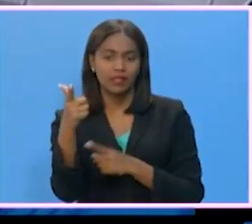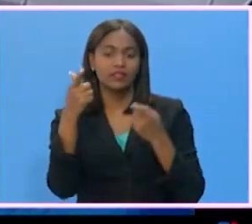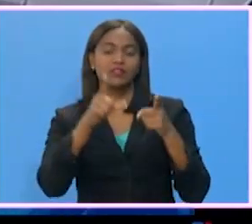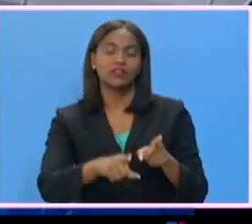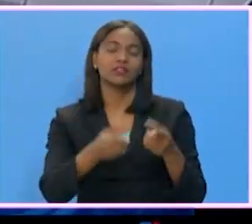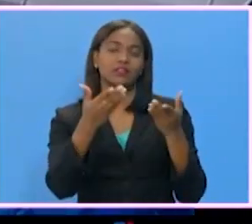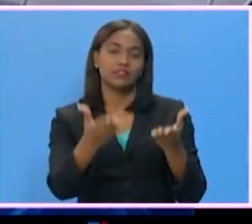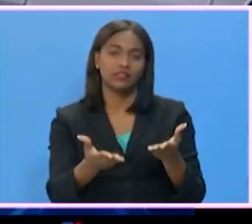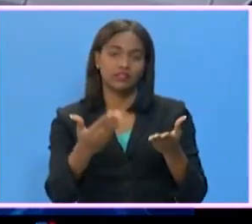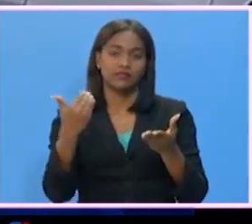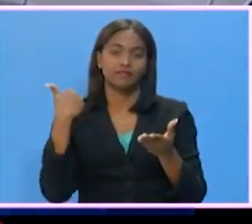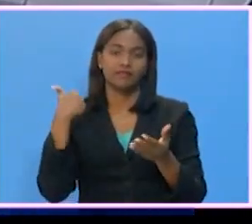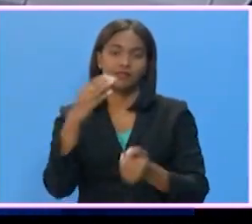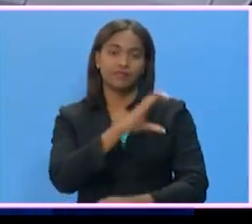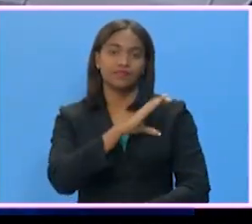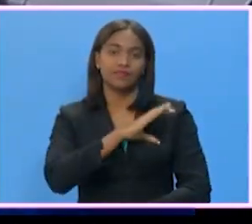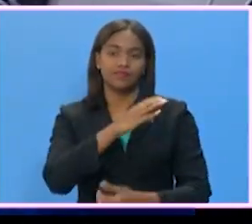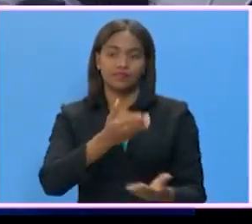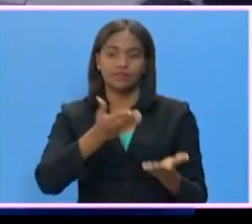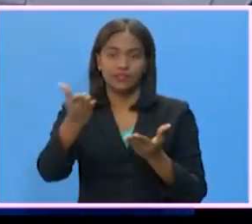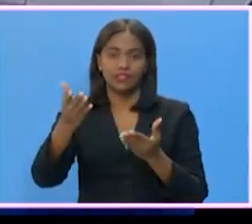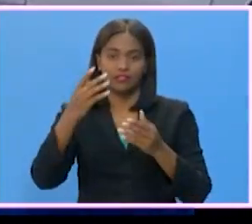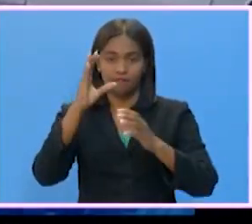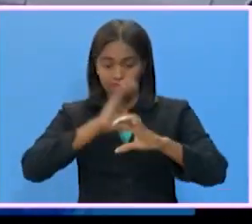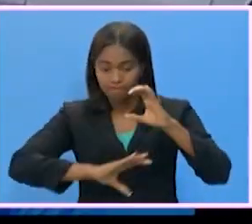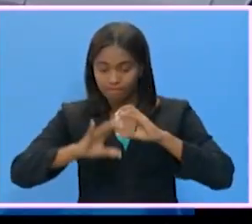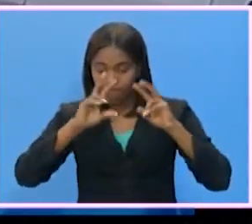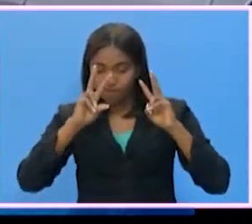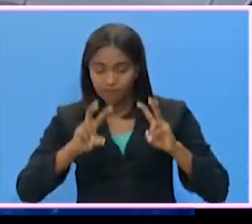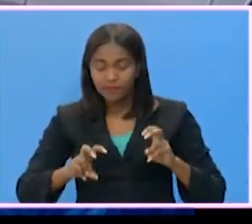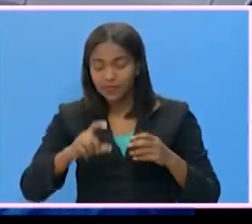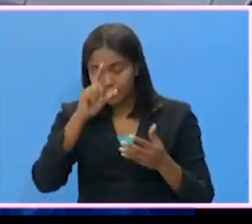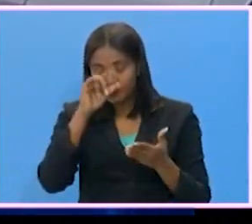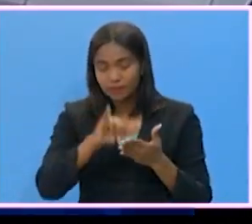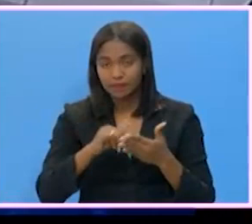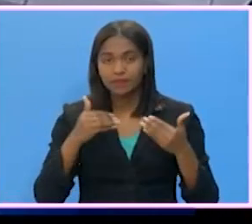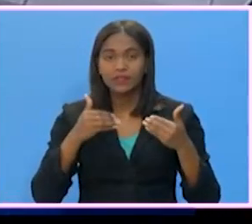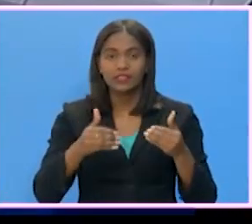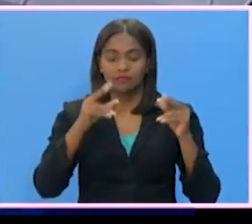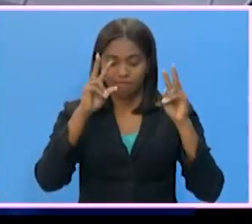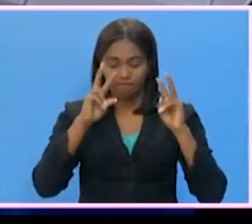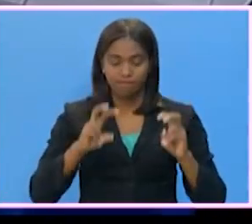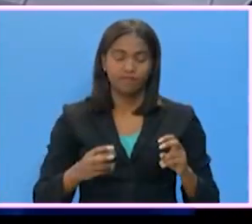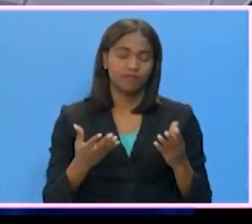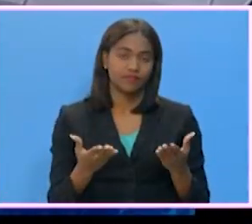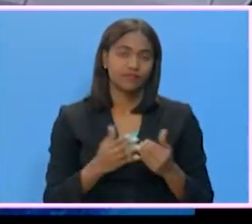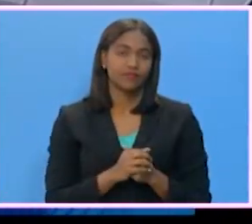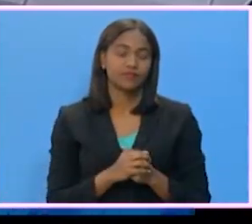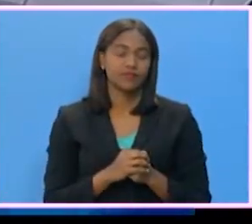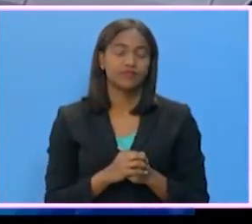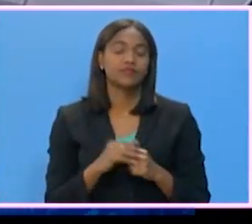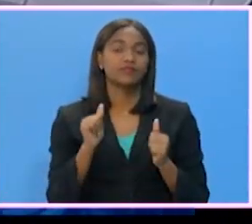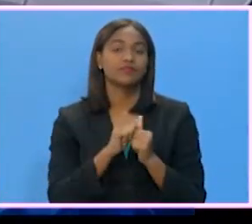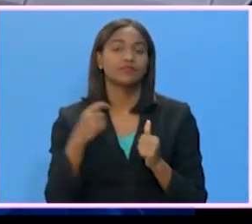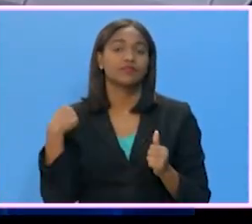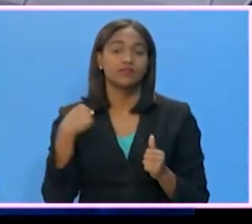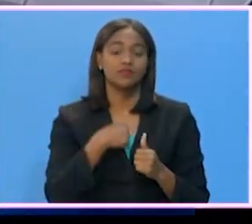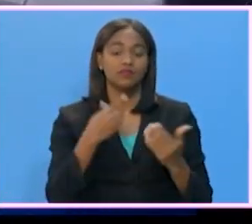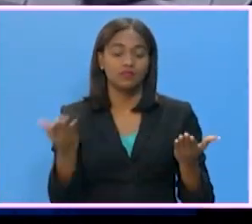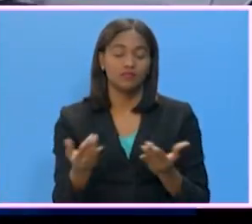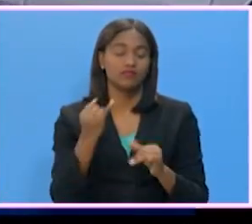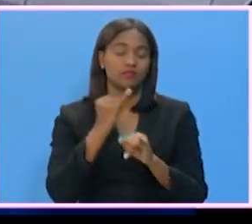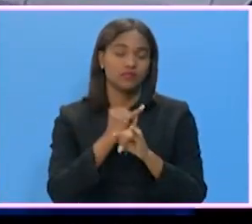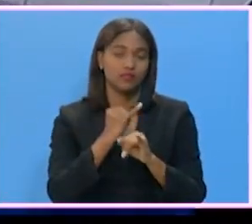estos momentos en poder de la policía científica, siendo pues sometidos a los análisis balístico. Nosotros como